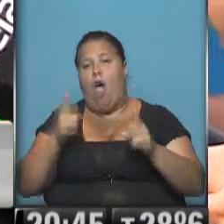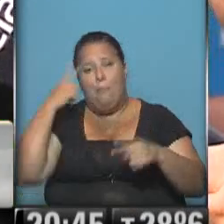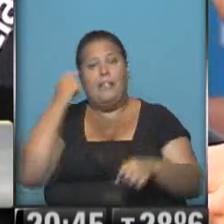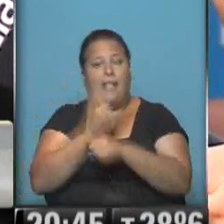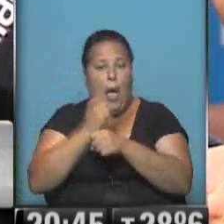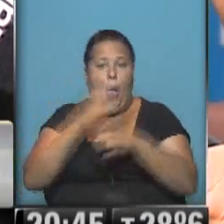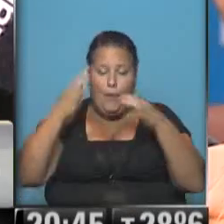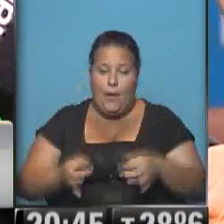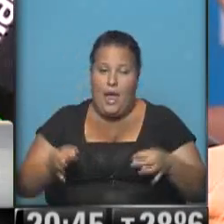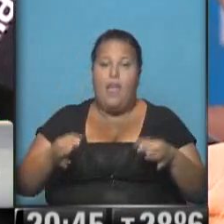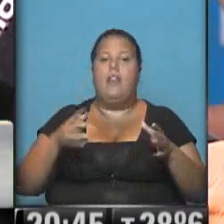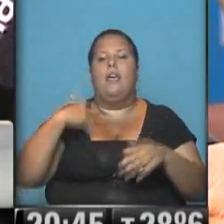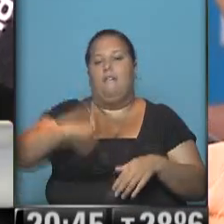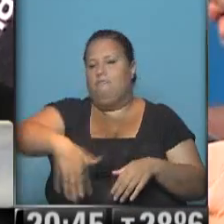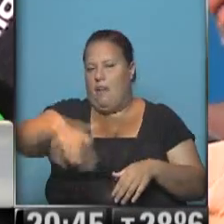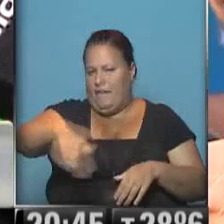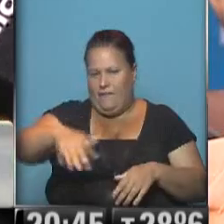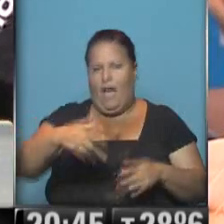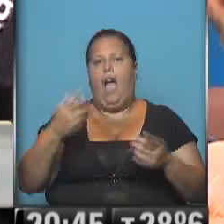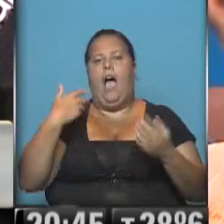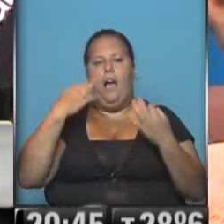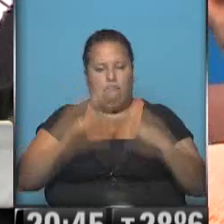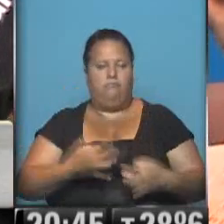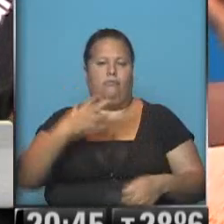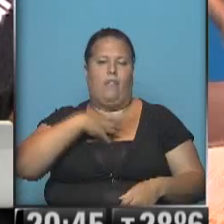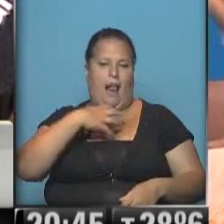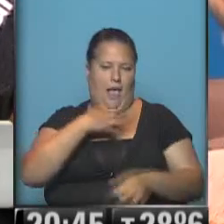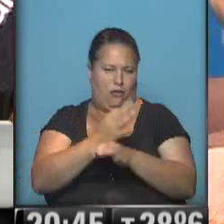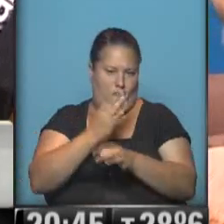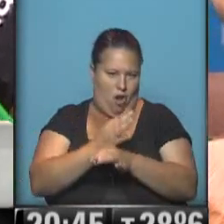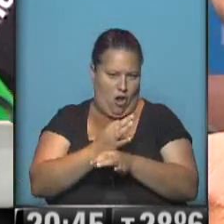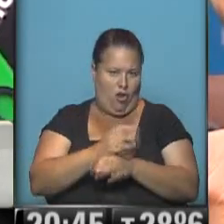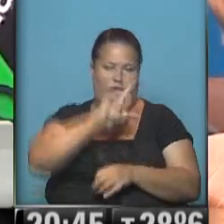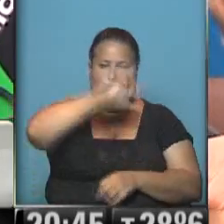acciones concretas en las próximas horas vamos a tener clase en todo el país.